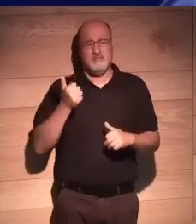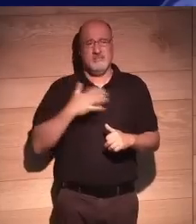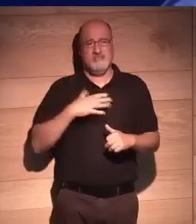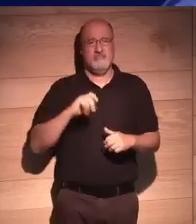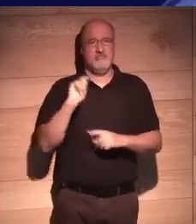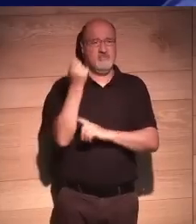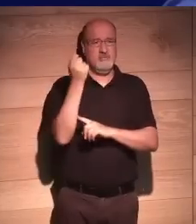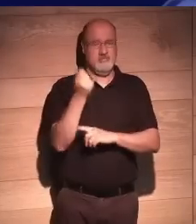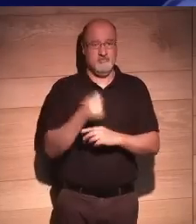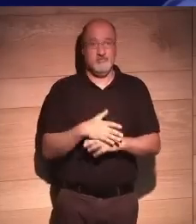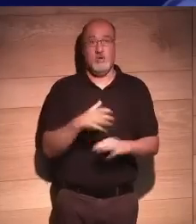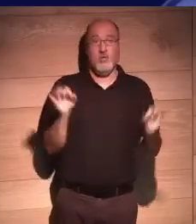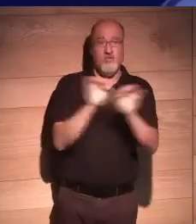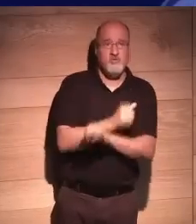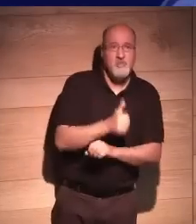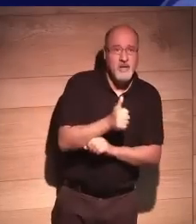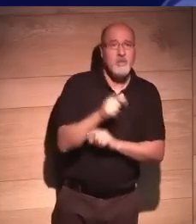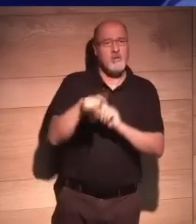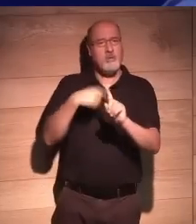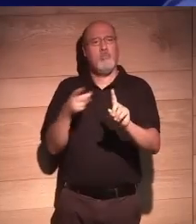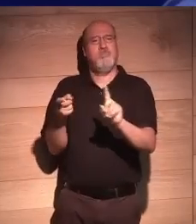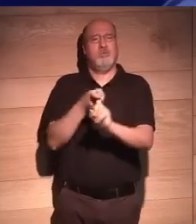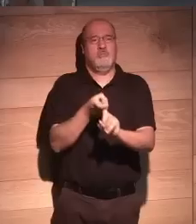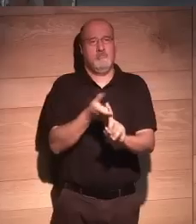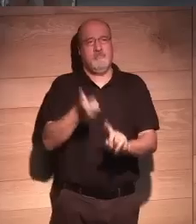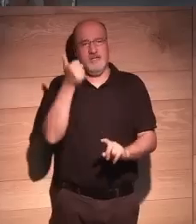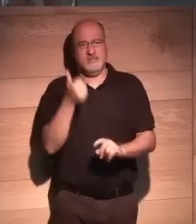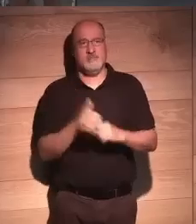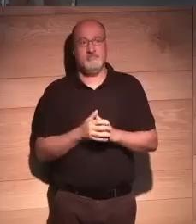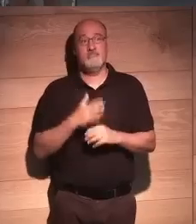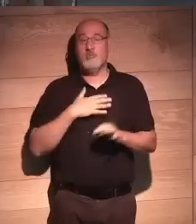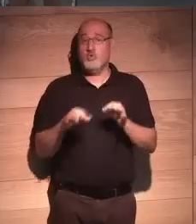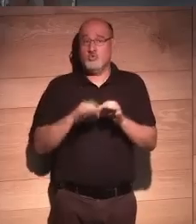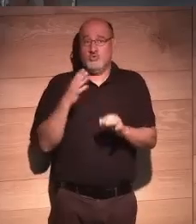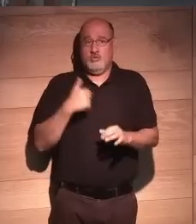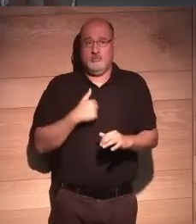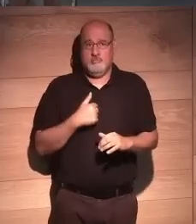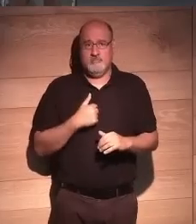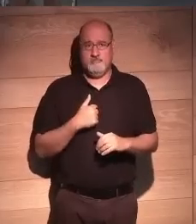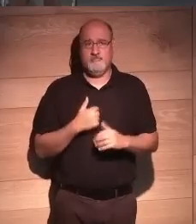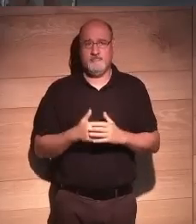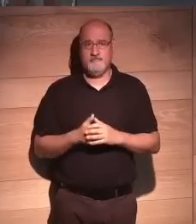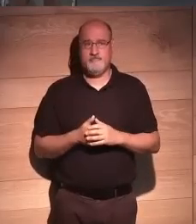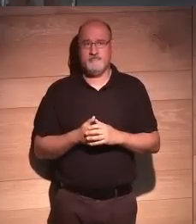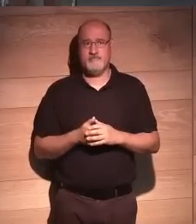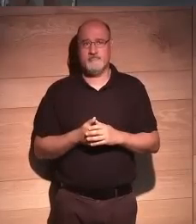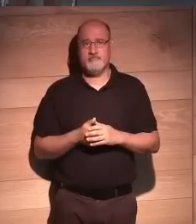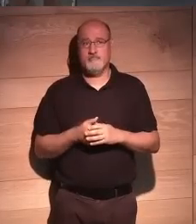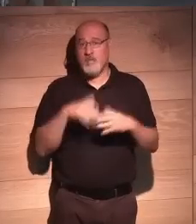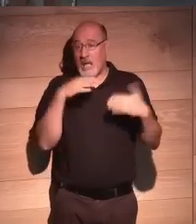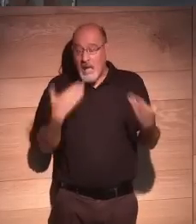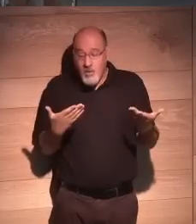equivocar mucho más, pero quizá puedes acertar un poquillo más. Yo afortunadamente estoy pues encajando